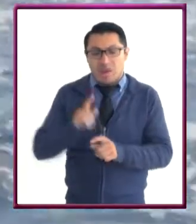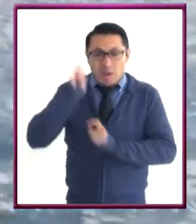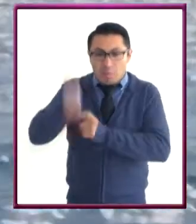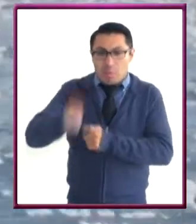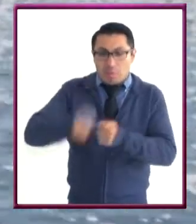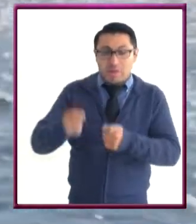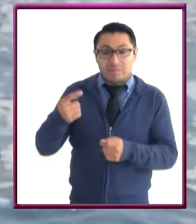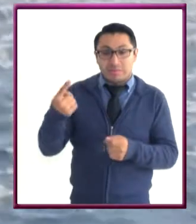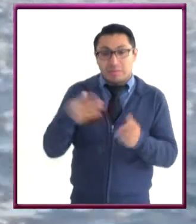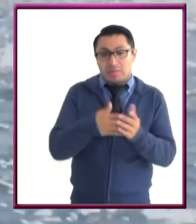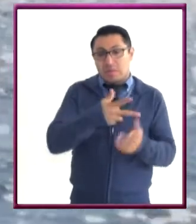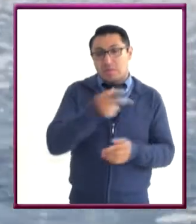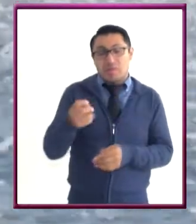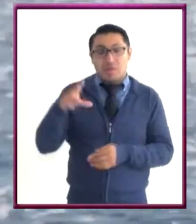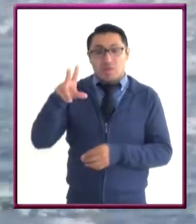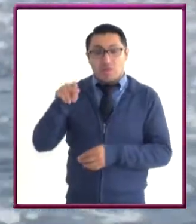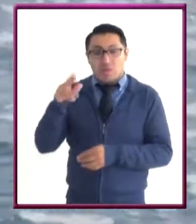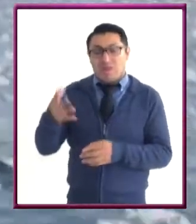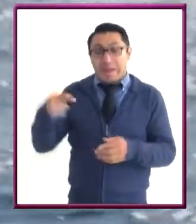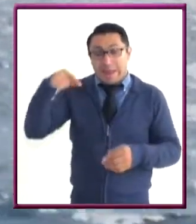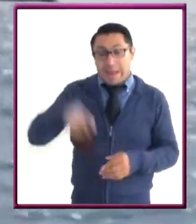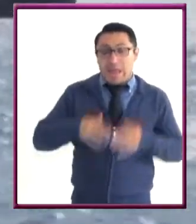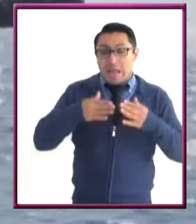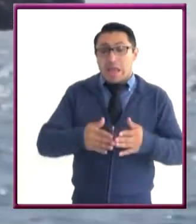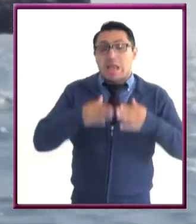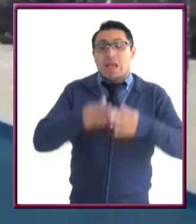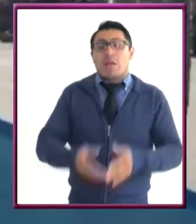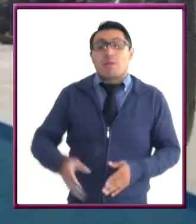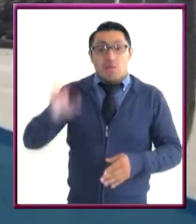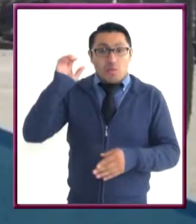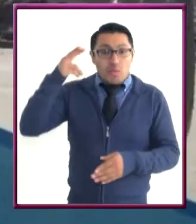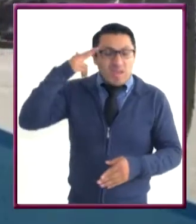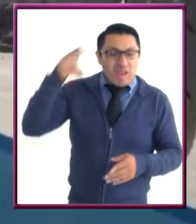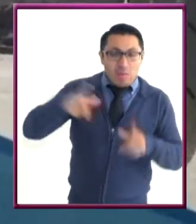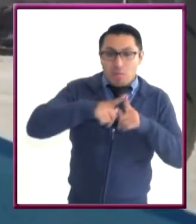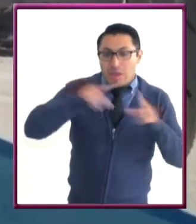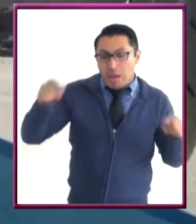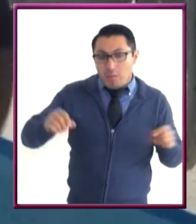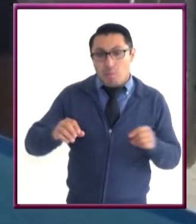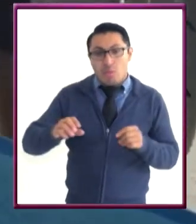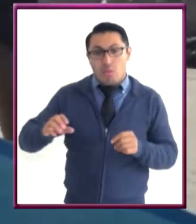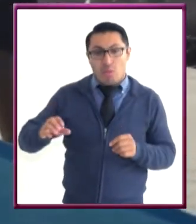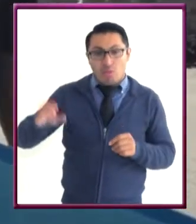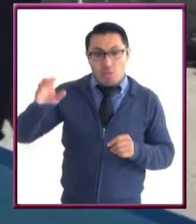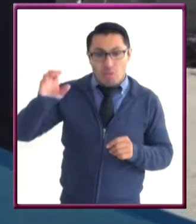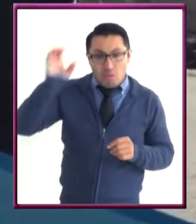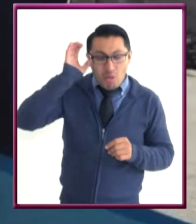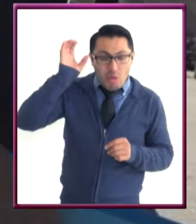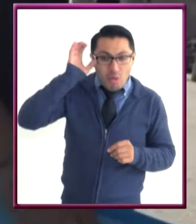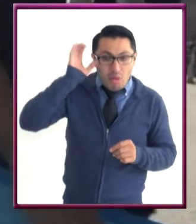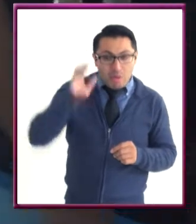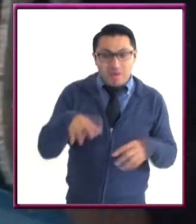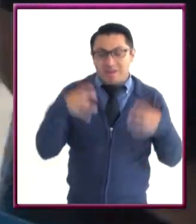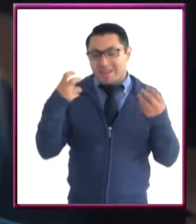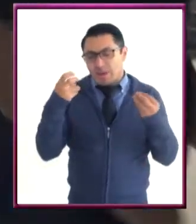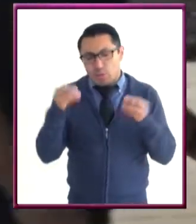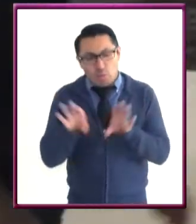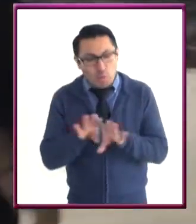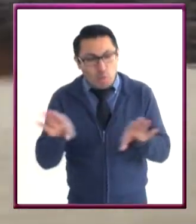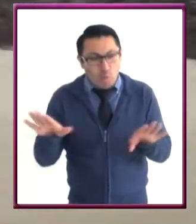80s aquí operaban barcos japoneses y coreanos que tenían una concesión. Fue el primer cambio